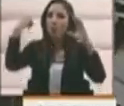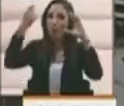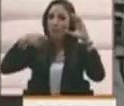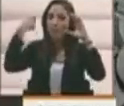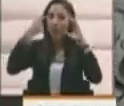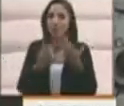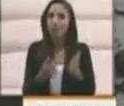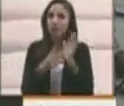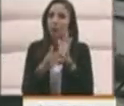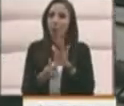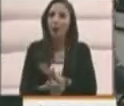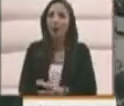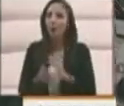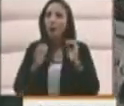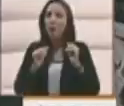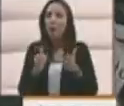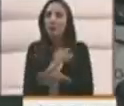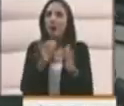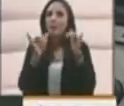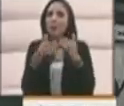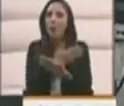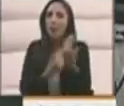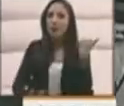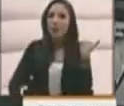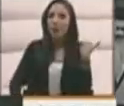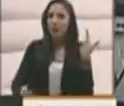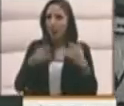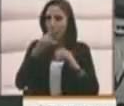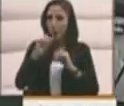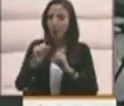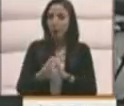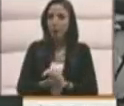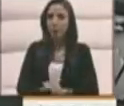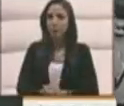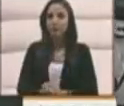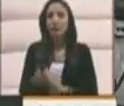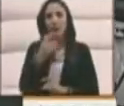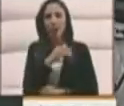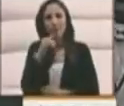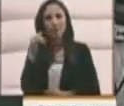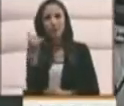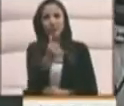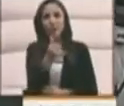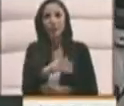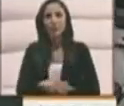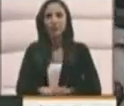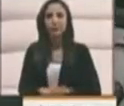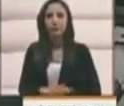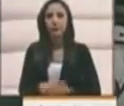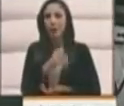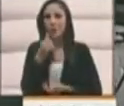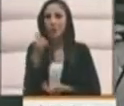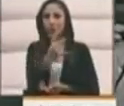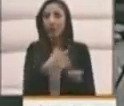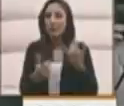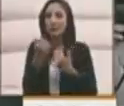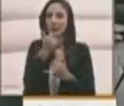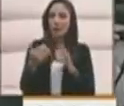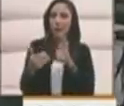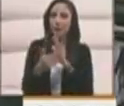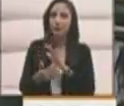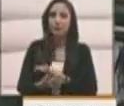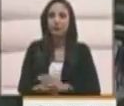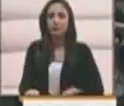momentos cuando el mismísimo presidente Maduro denuncia fallidos intentos de magnicidio. Vean